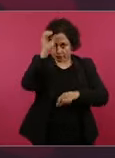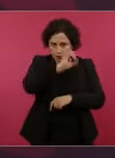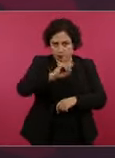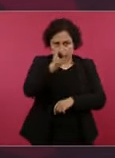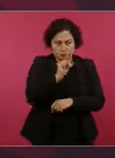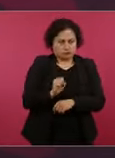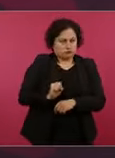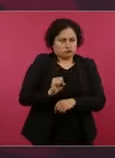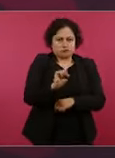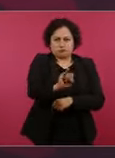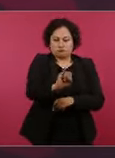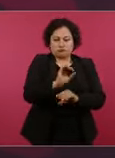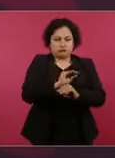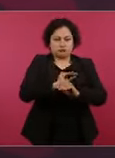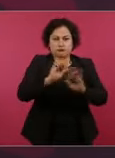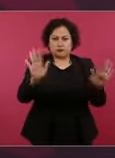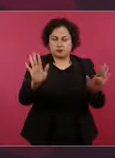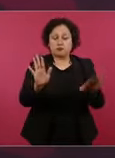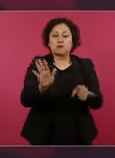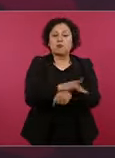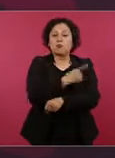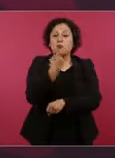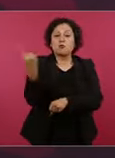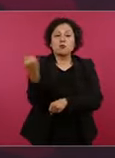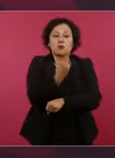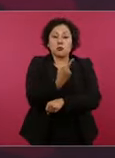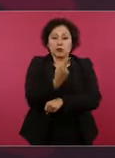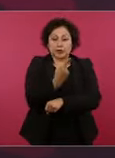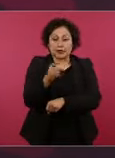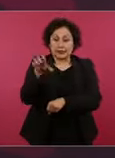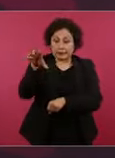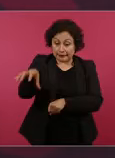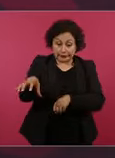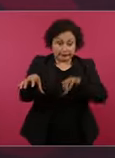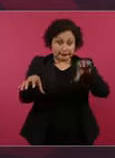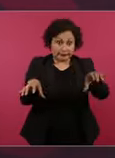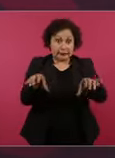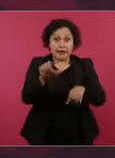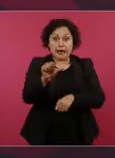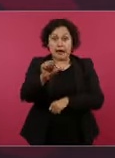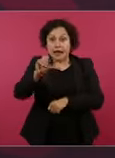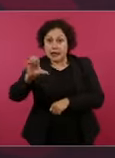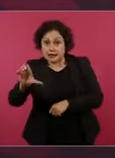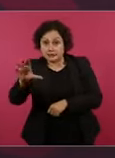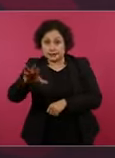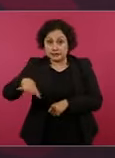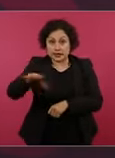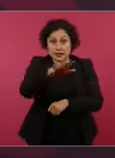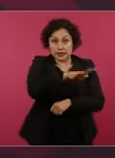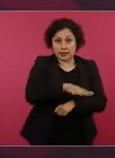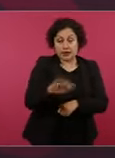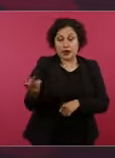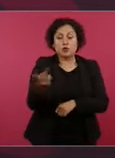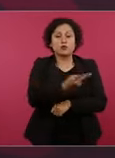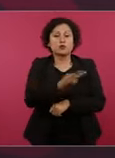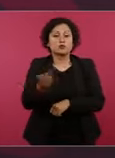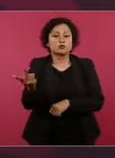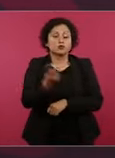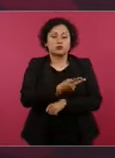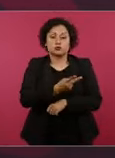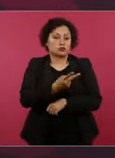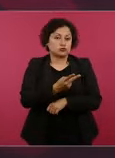porque estas organizaciones no gubernamentales no apostaron, no